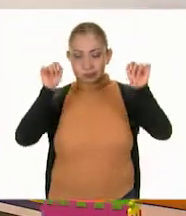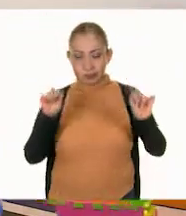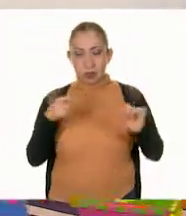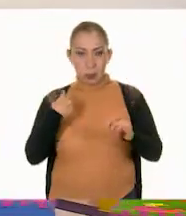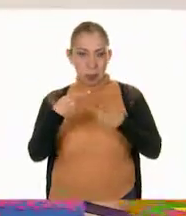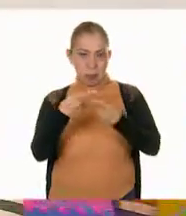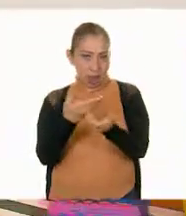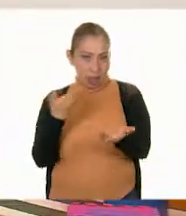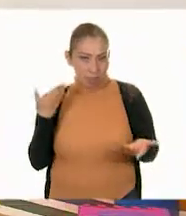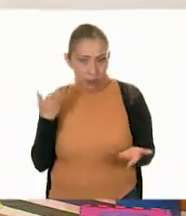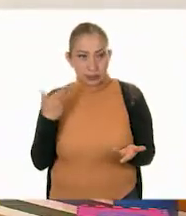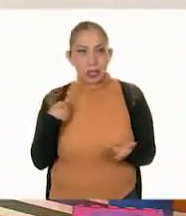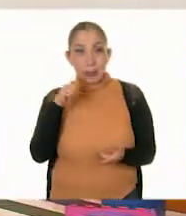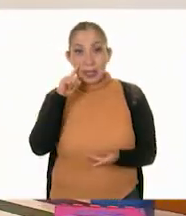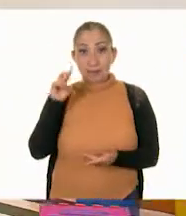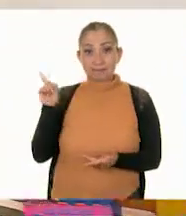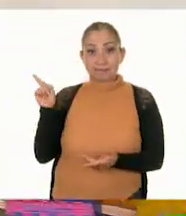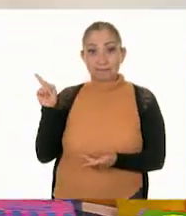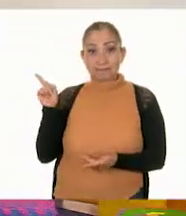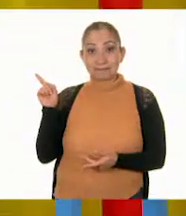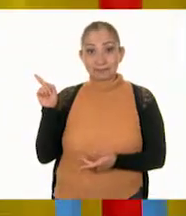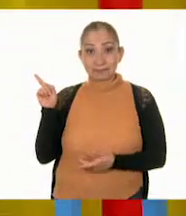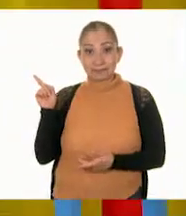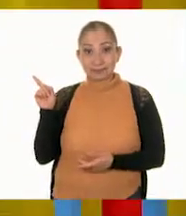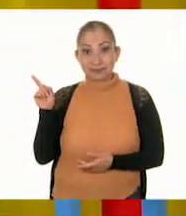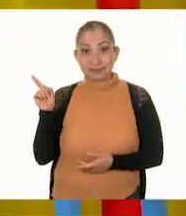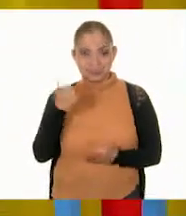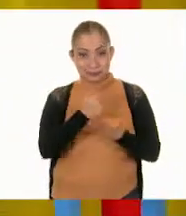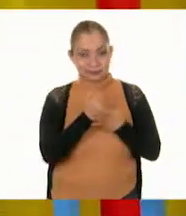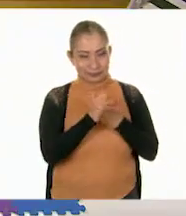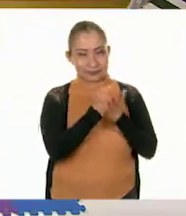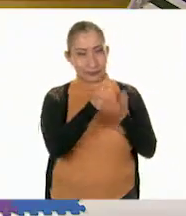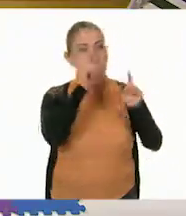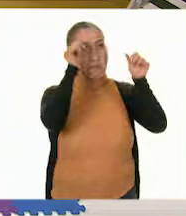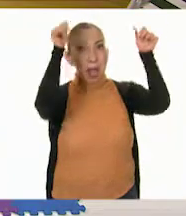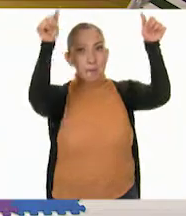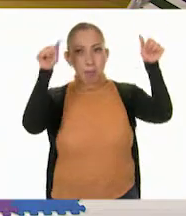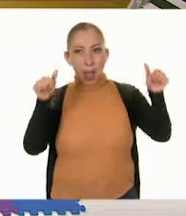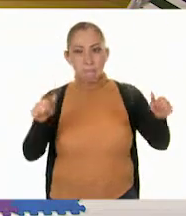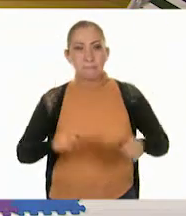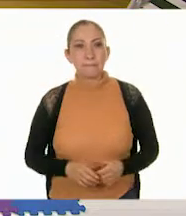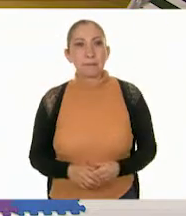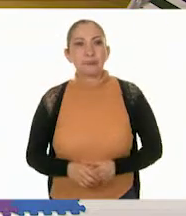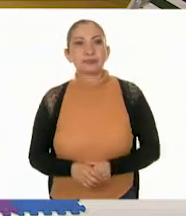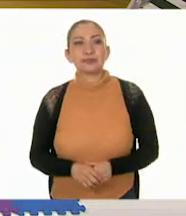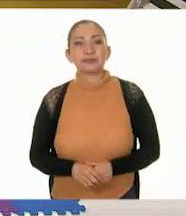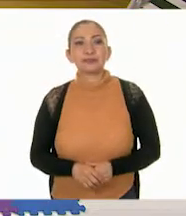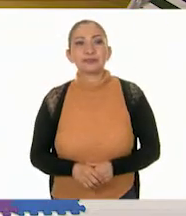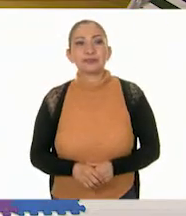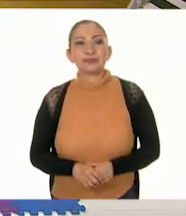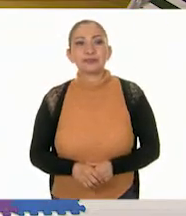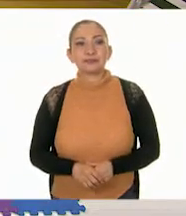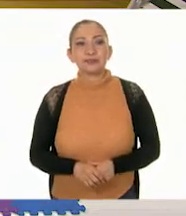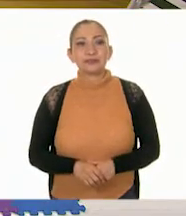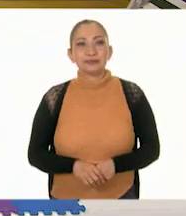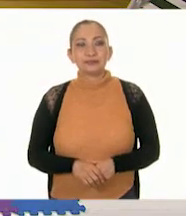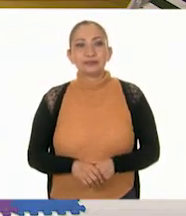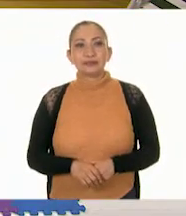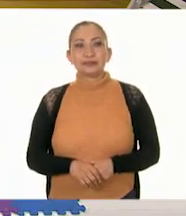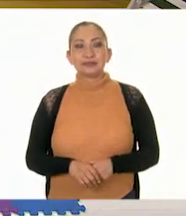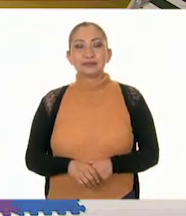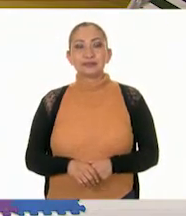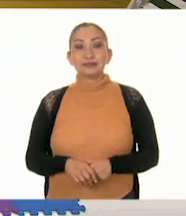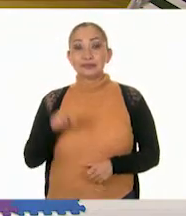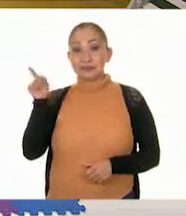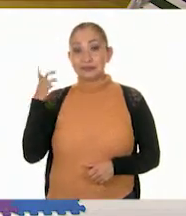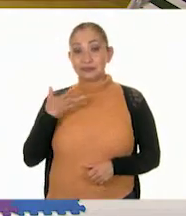venía preparado, y es la que tengo aquí. ¡Ah, maravilloso! ¿Me ayudas a pegar la lección? Sí. Muy bien. Mira, agarramos de esta el parte.